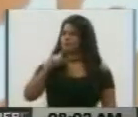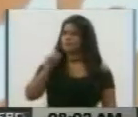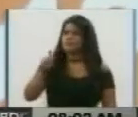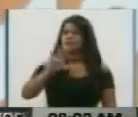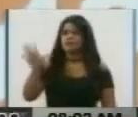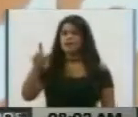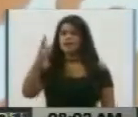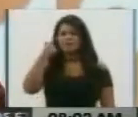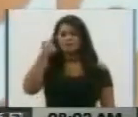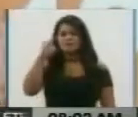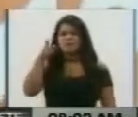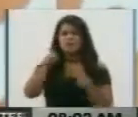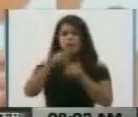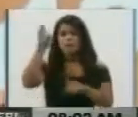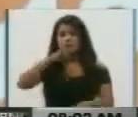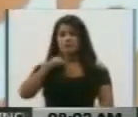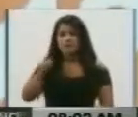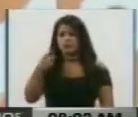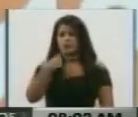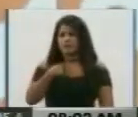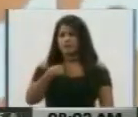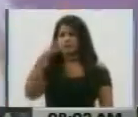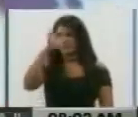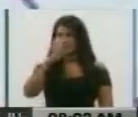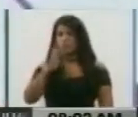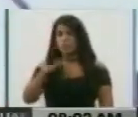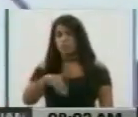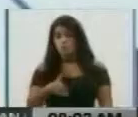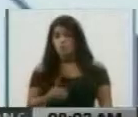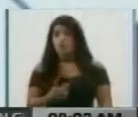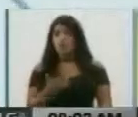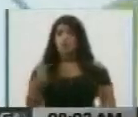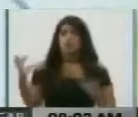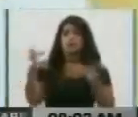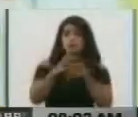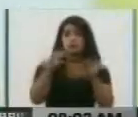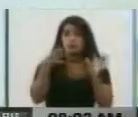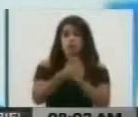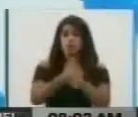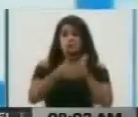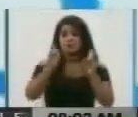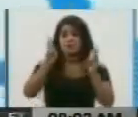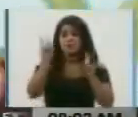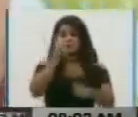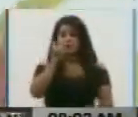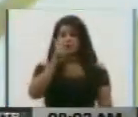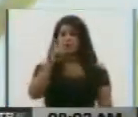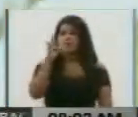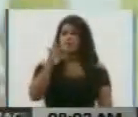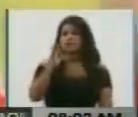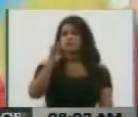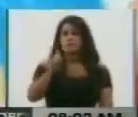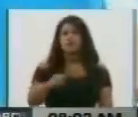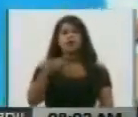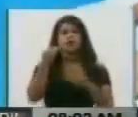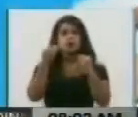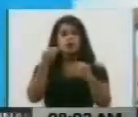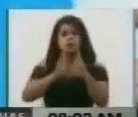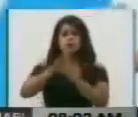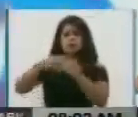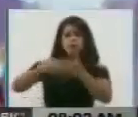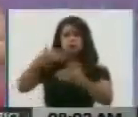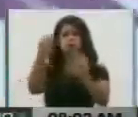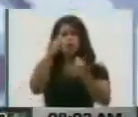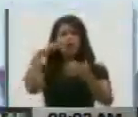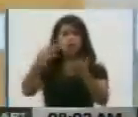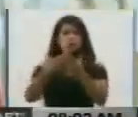también en Brasil, y que, como tú dices, no puede tener algún tipo de vinculación con las pretensiones aquí en Venezuela, además, cómo se ha desarrollado durante todos los años en Brasil los